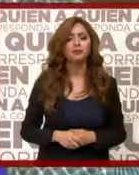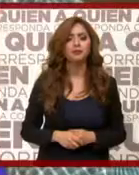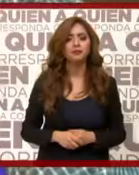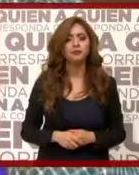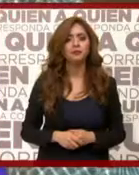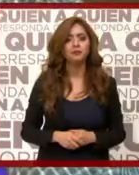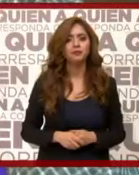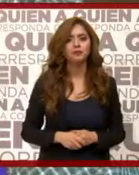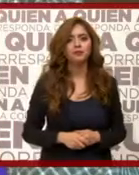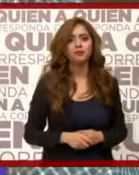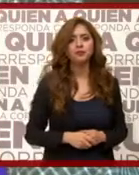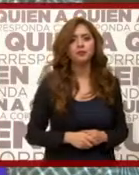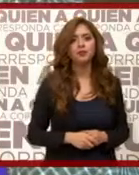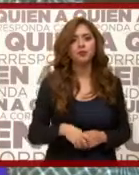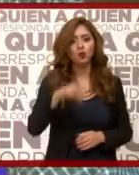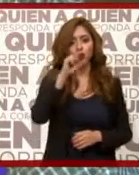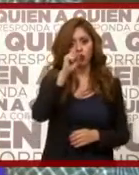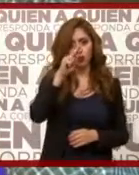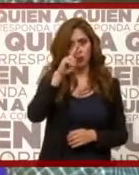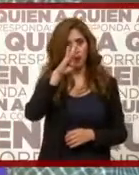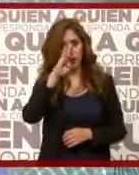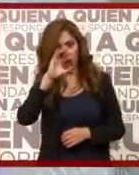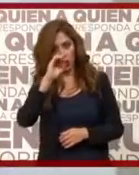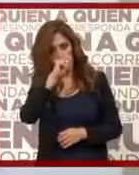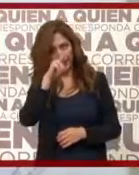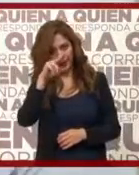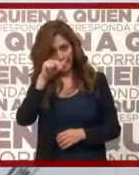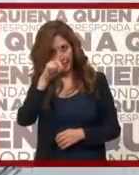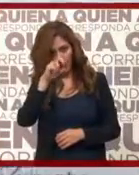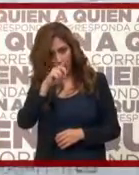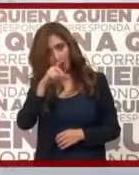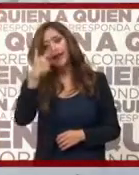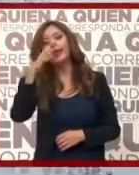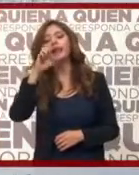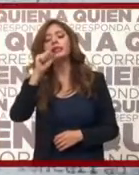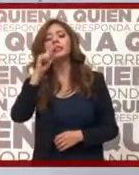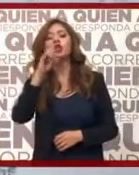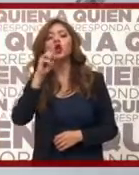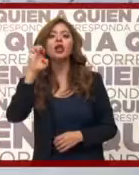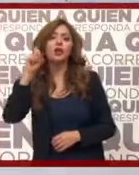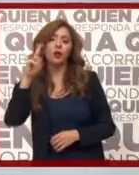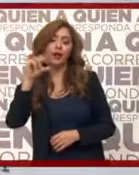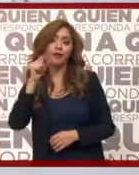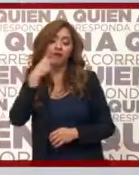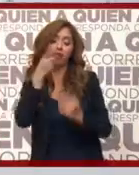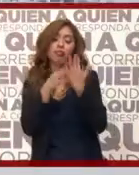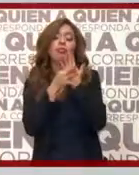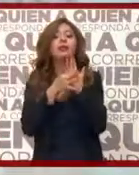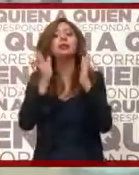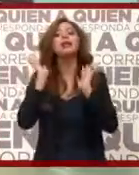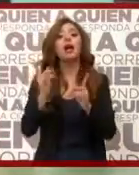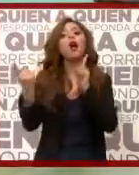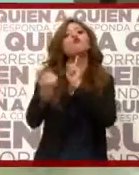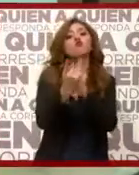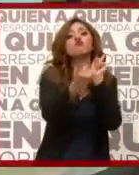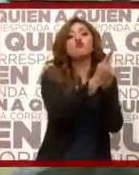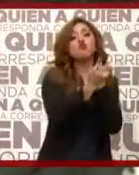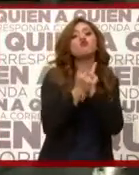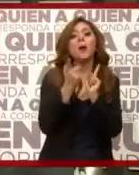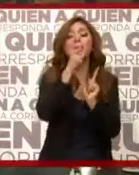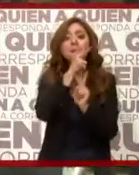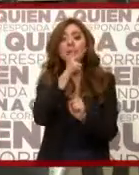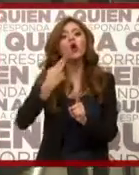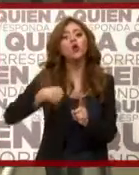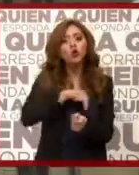y ya tenemos identificados algunos aspectos en los cuales nosotros como institución vamos a ir